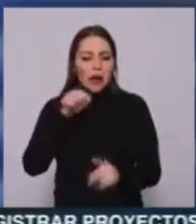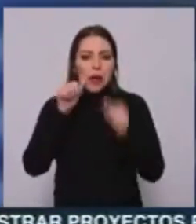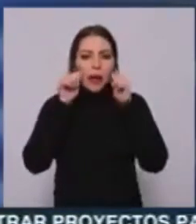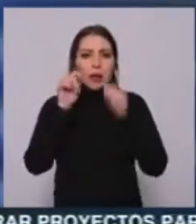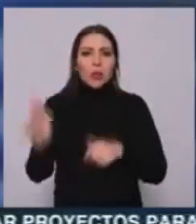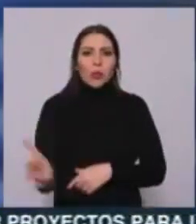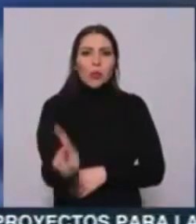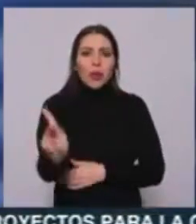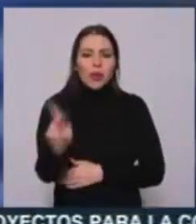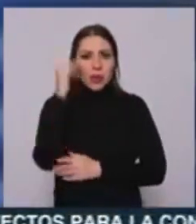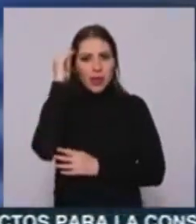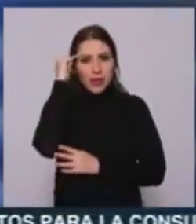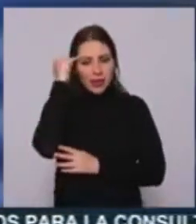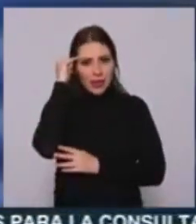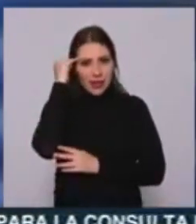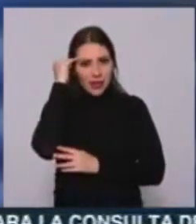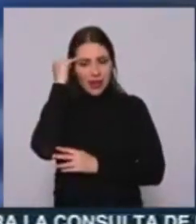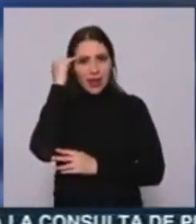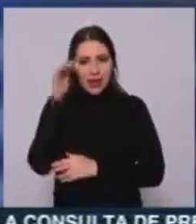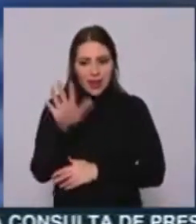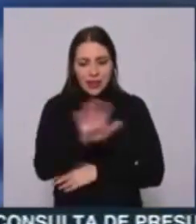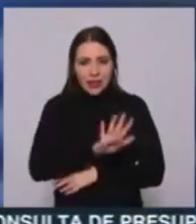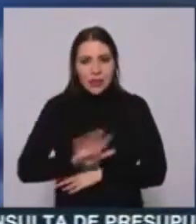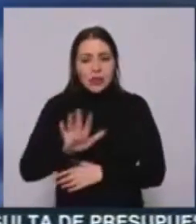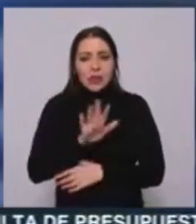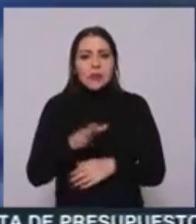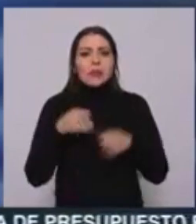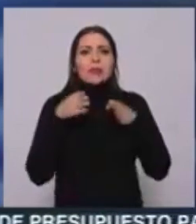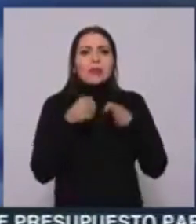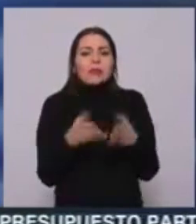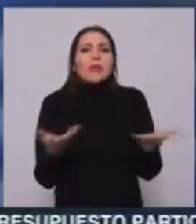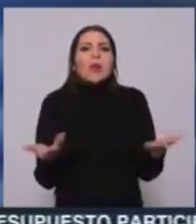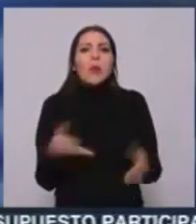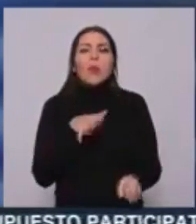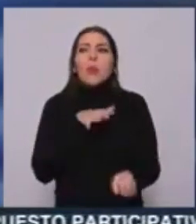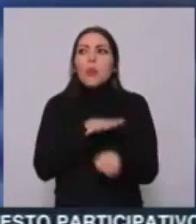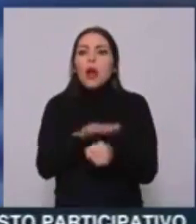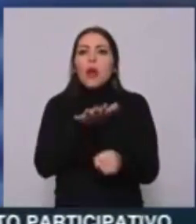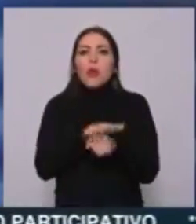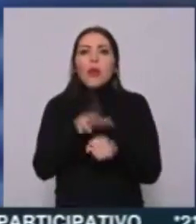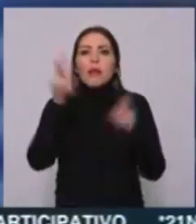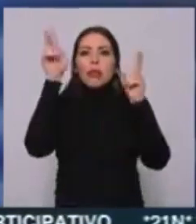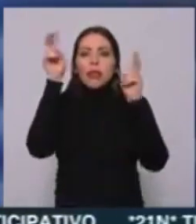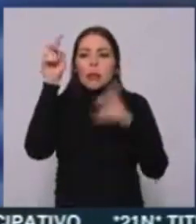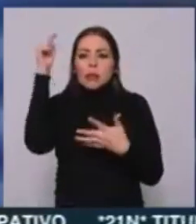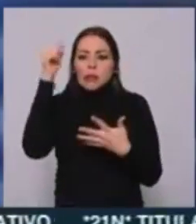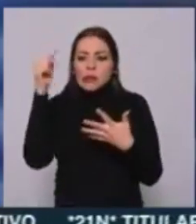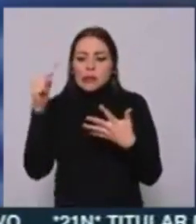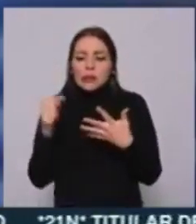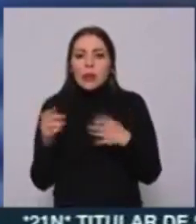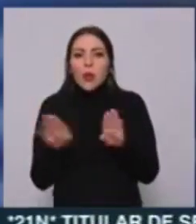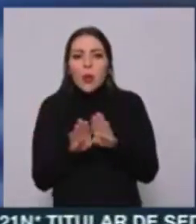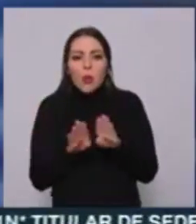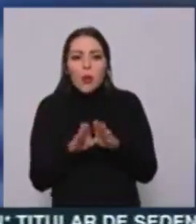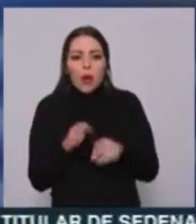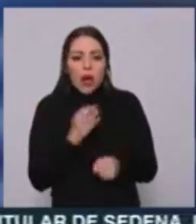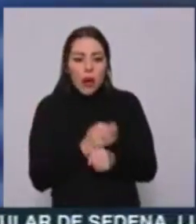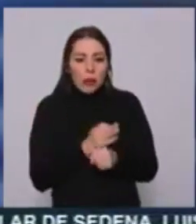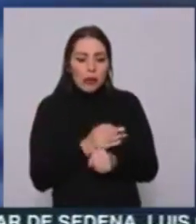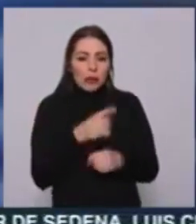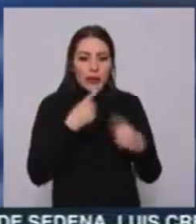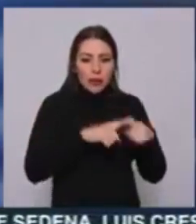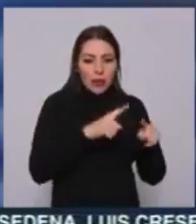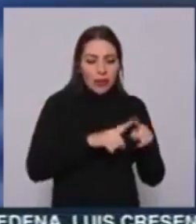pueblos indígenas del hemisferio occidental. ¿Dónde está esa agenda? ¿Cómo hemos avanzado en los derechos de los pueblos indígenas a